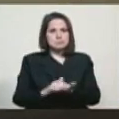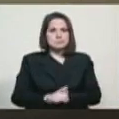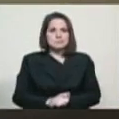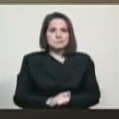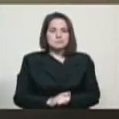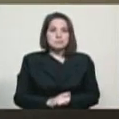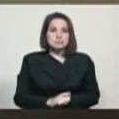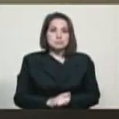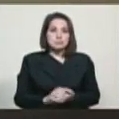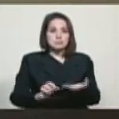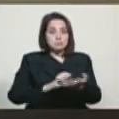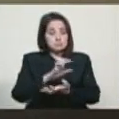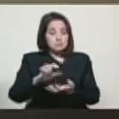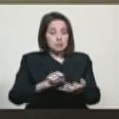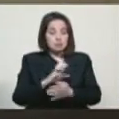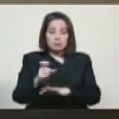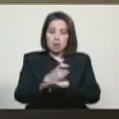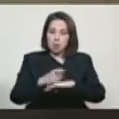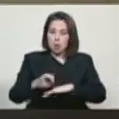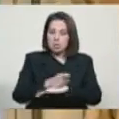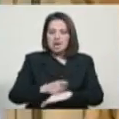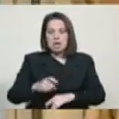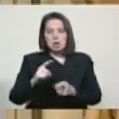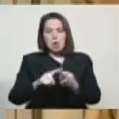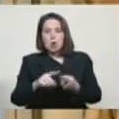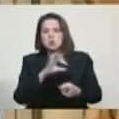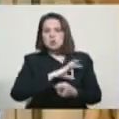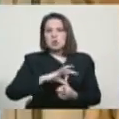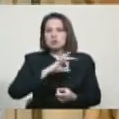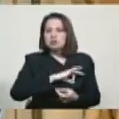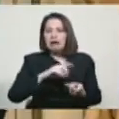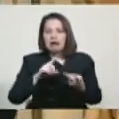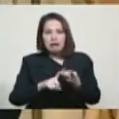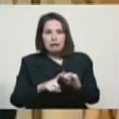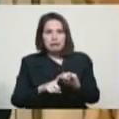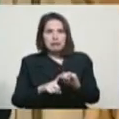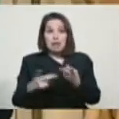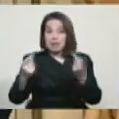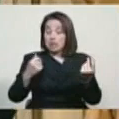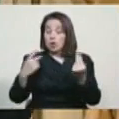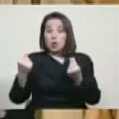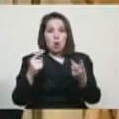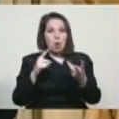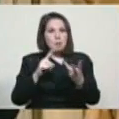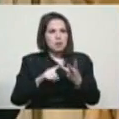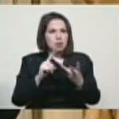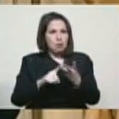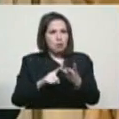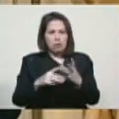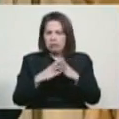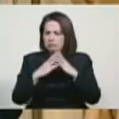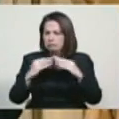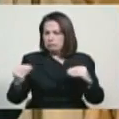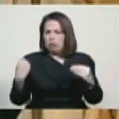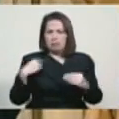Los problemas de gobierno, los problemas sociales, los problemas de orden económico, los problemas que tiene una